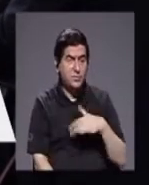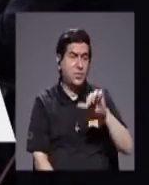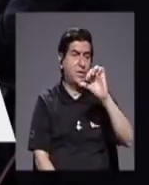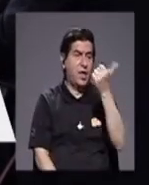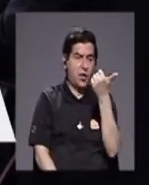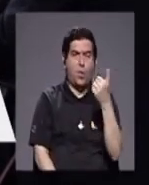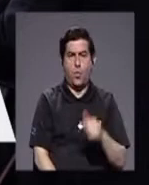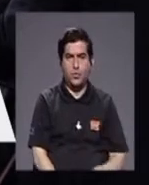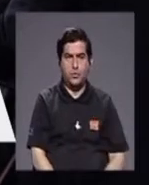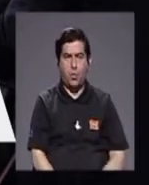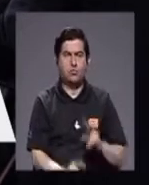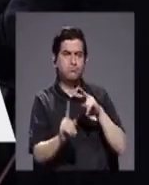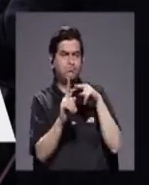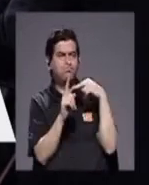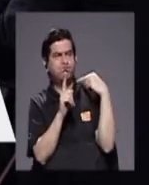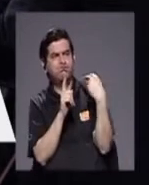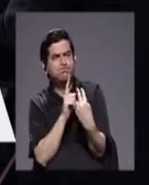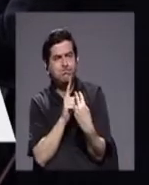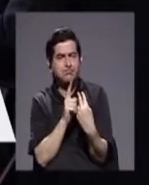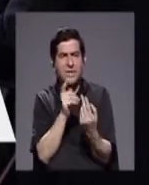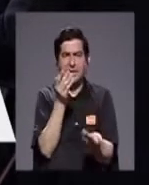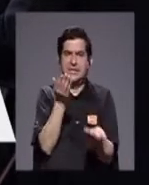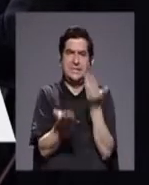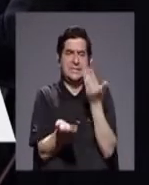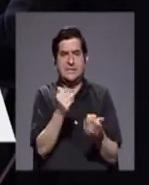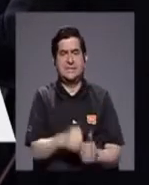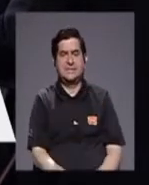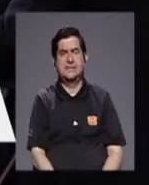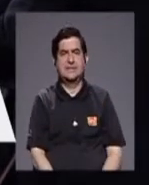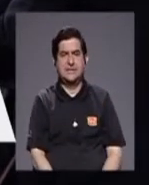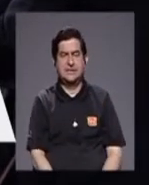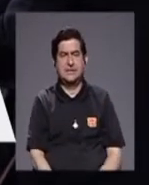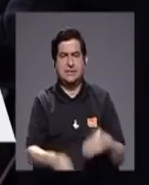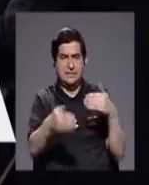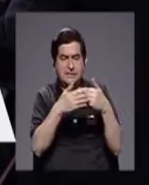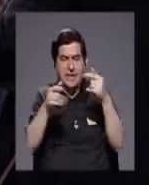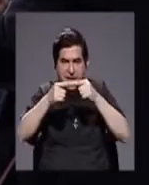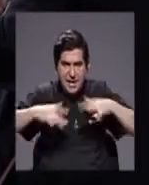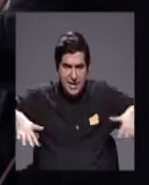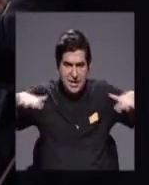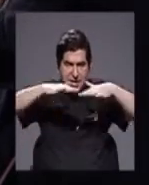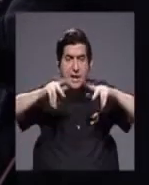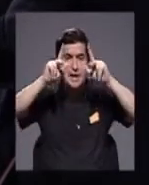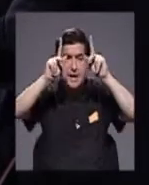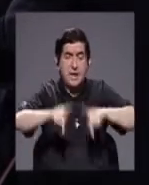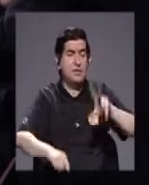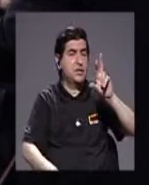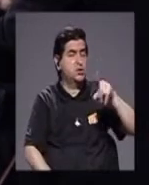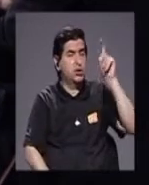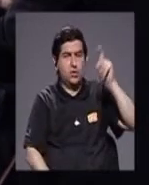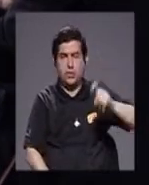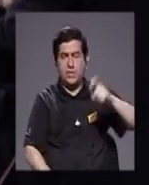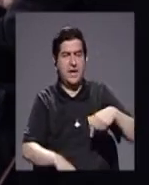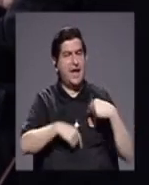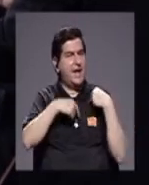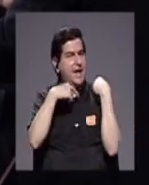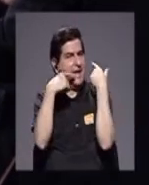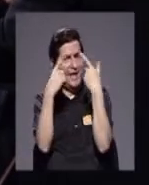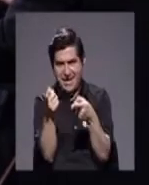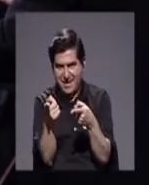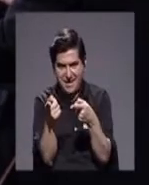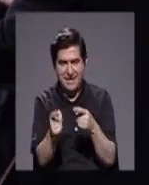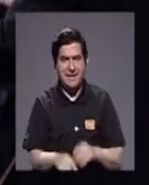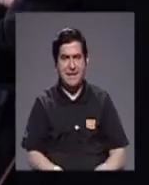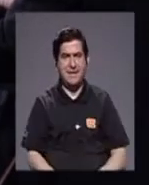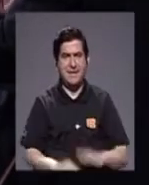otro, obviamente, desde el punto de vista de acercamiento geográfico, es que el paciente no necesariamente tendría que trasladarse para